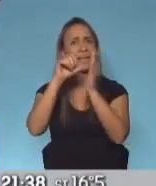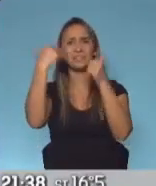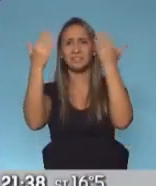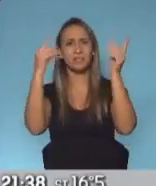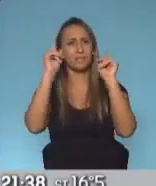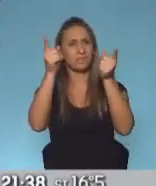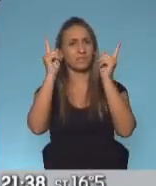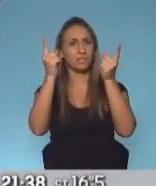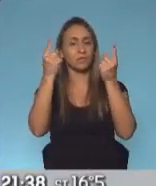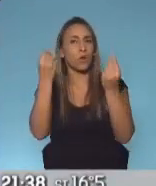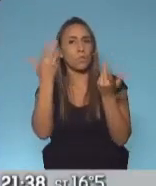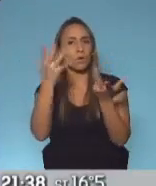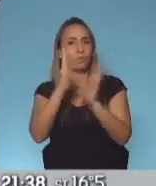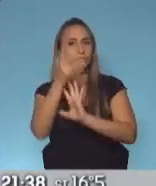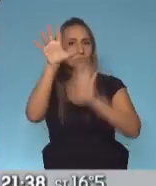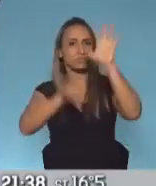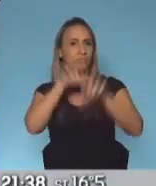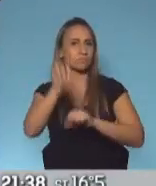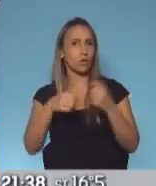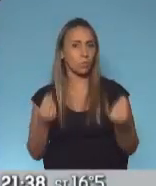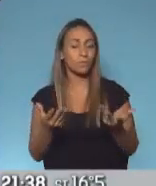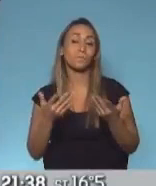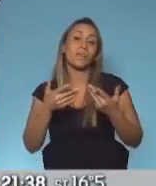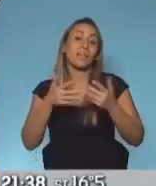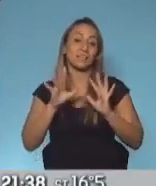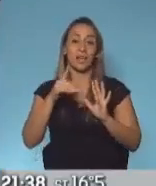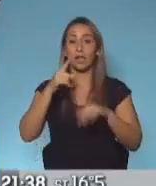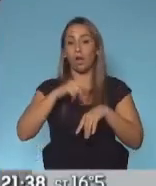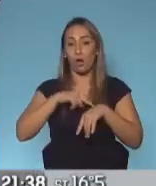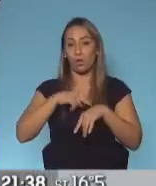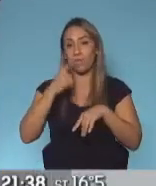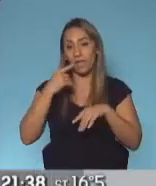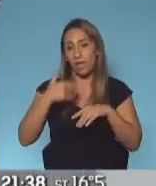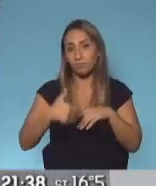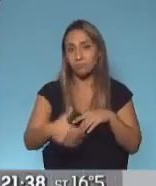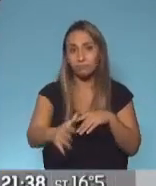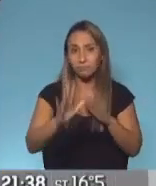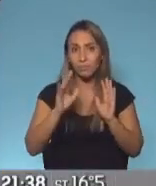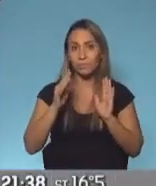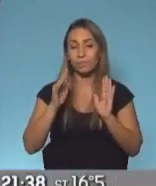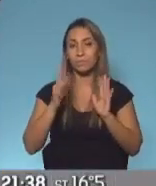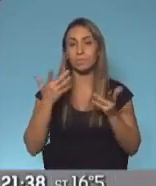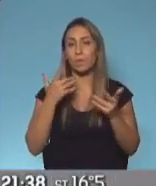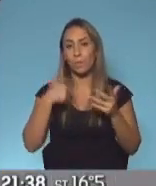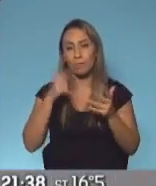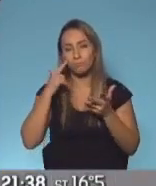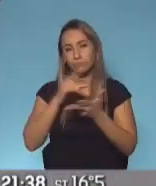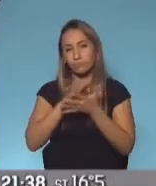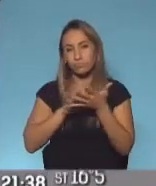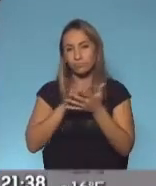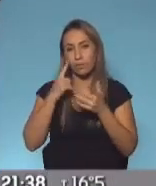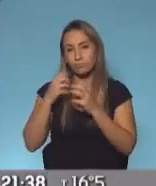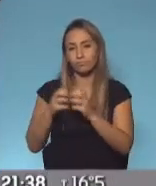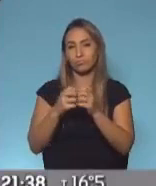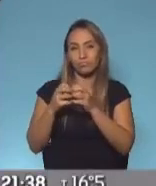próximas horas seguramente se pueda ir resolviendo a partir de un trabajo conjunto que vienen haciendo